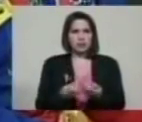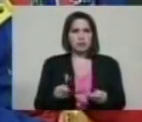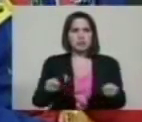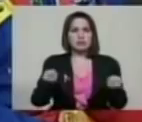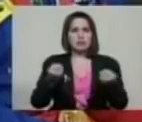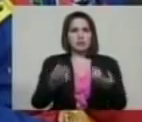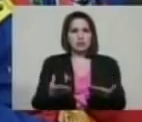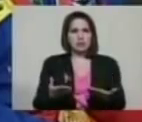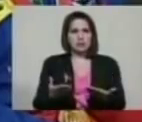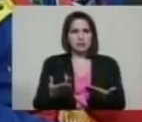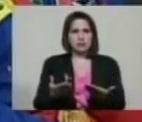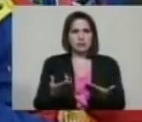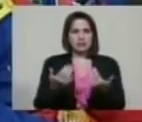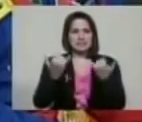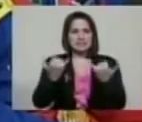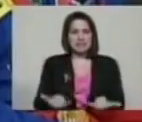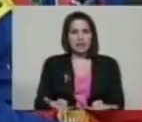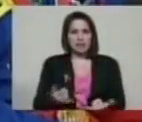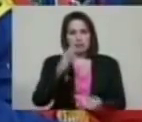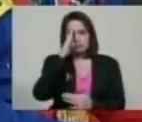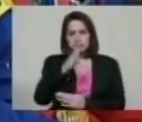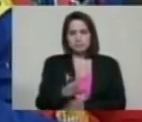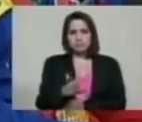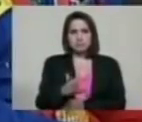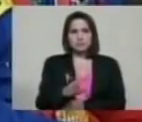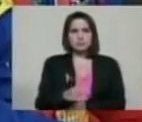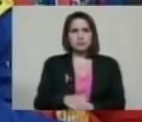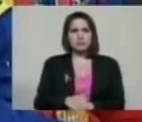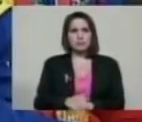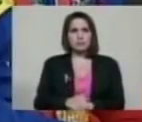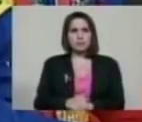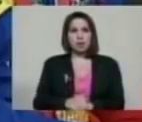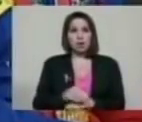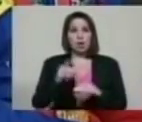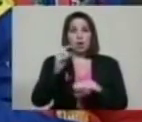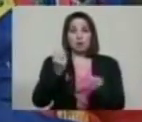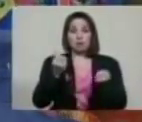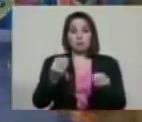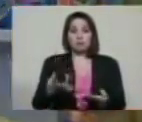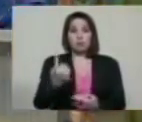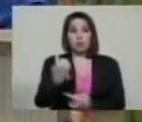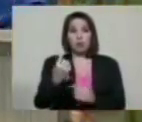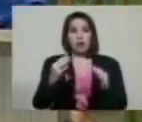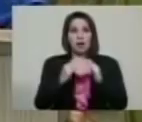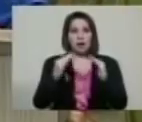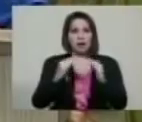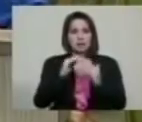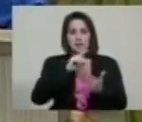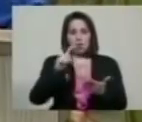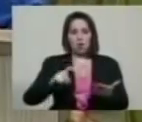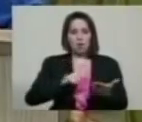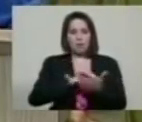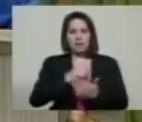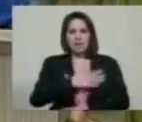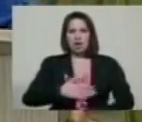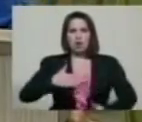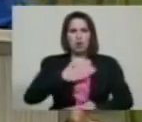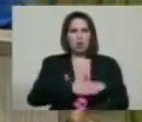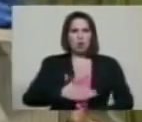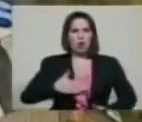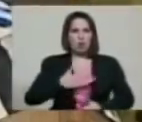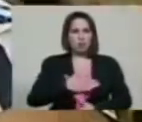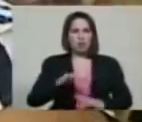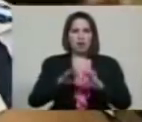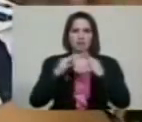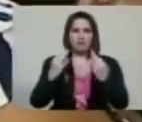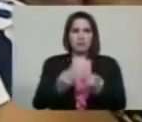dé de manera inmediata, en nombre de la República, una vivienda completa, cómoda, a la familia